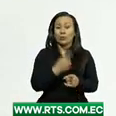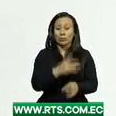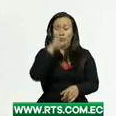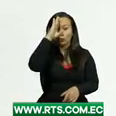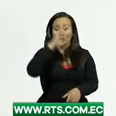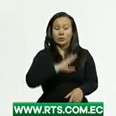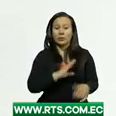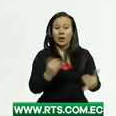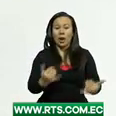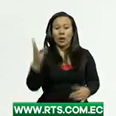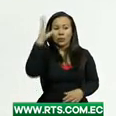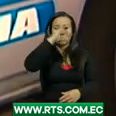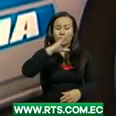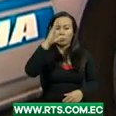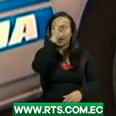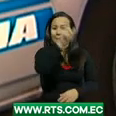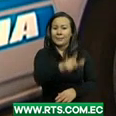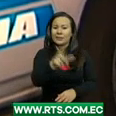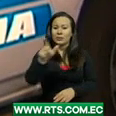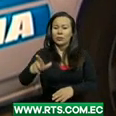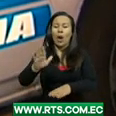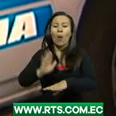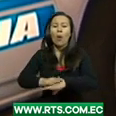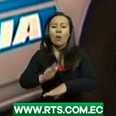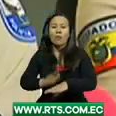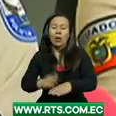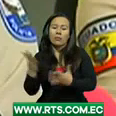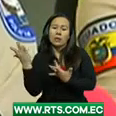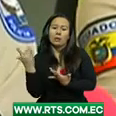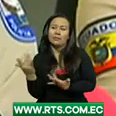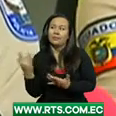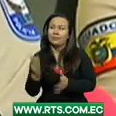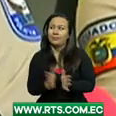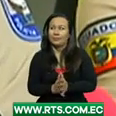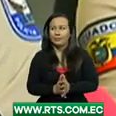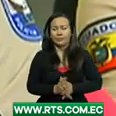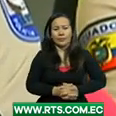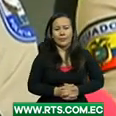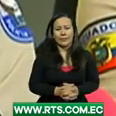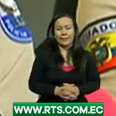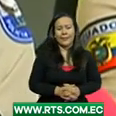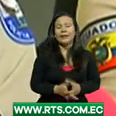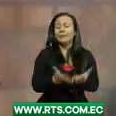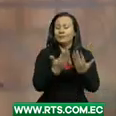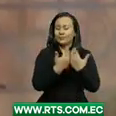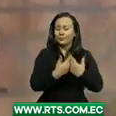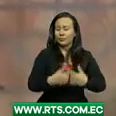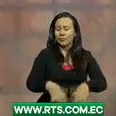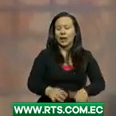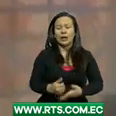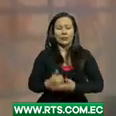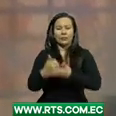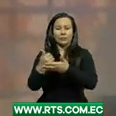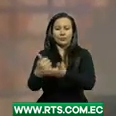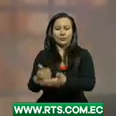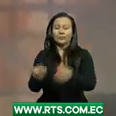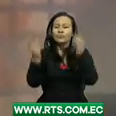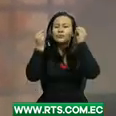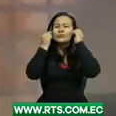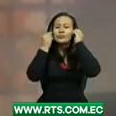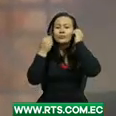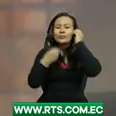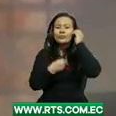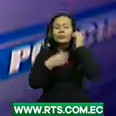está tras la pista de estos delincuentes. El ciudadano se le brindó los primeros auxilios. La Policía